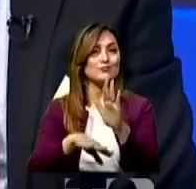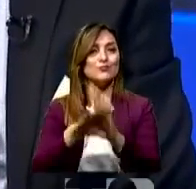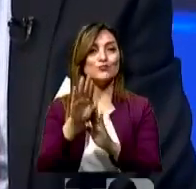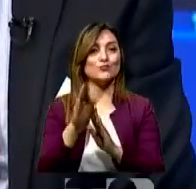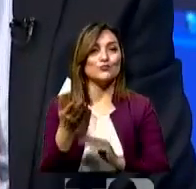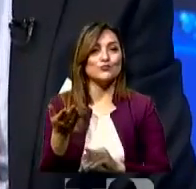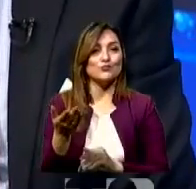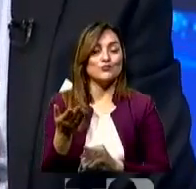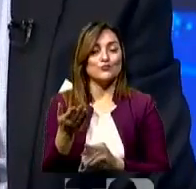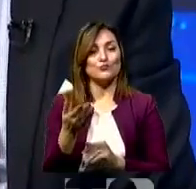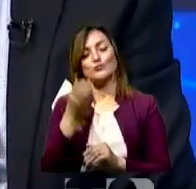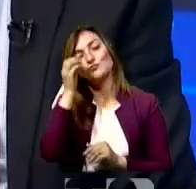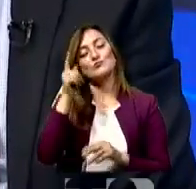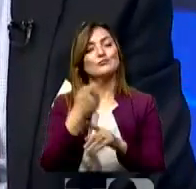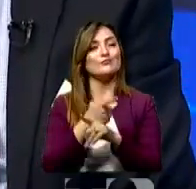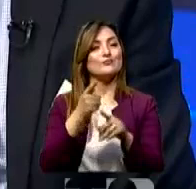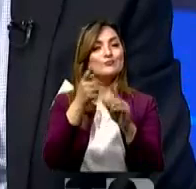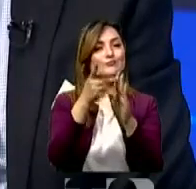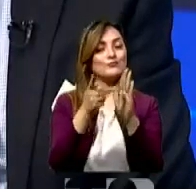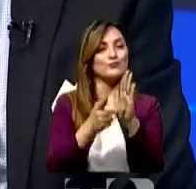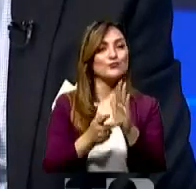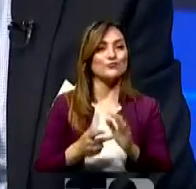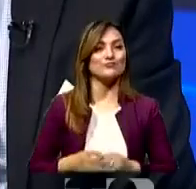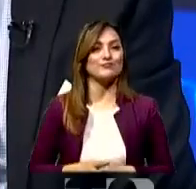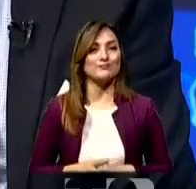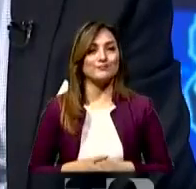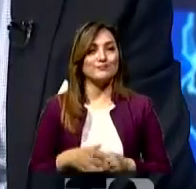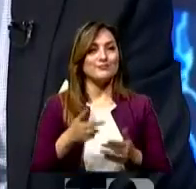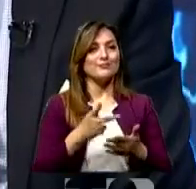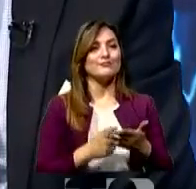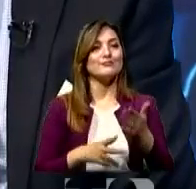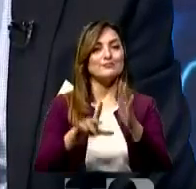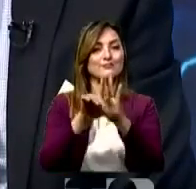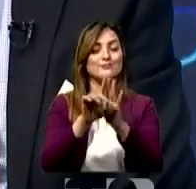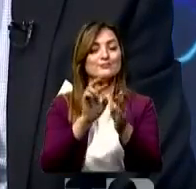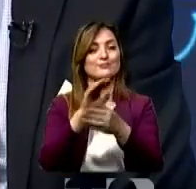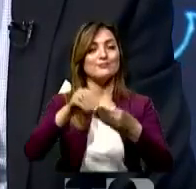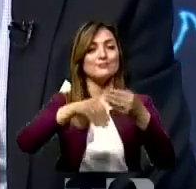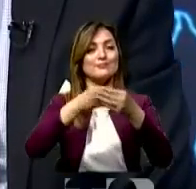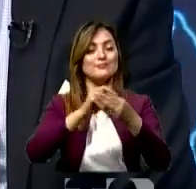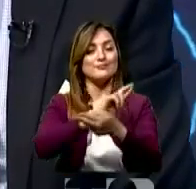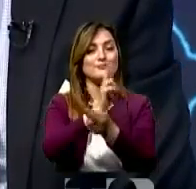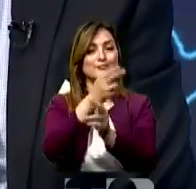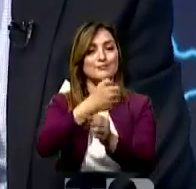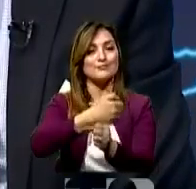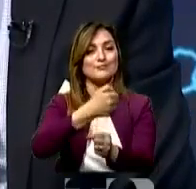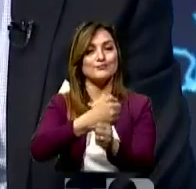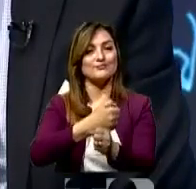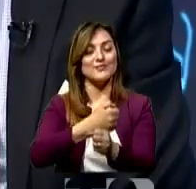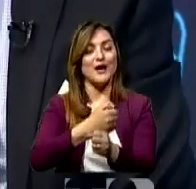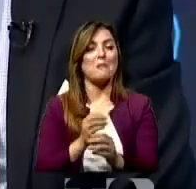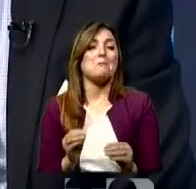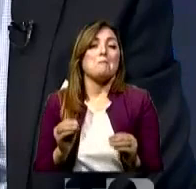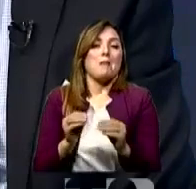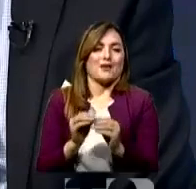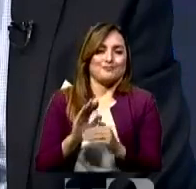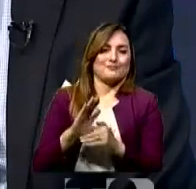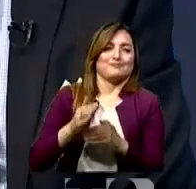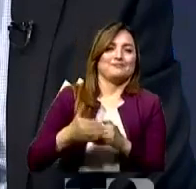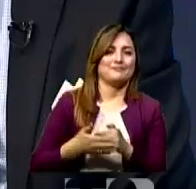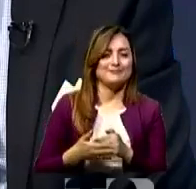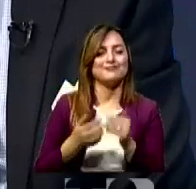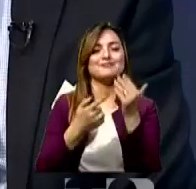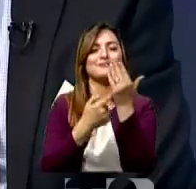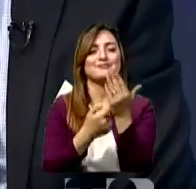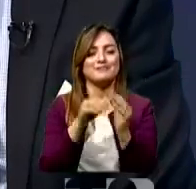y amilton le decía que va a pasar la ley en versión de reforma laboral y yo agregó en medio de eso ahora el dar paso a analizar estos informes para